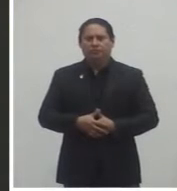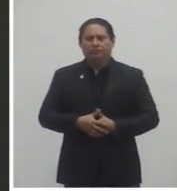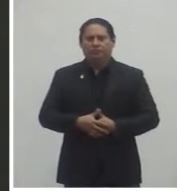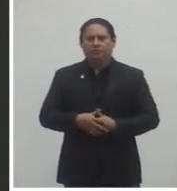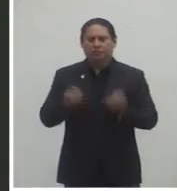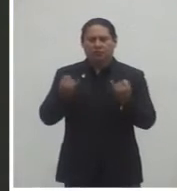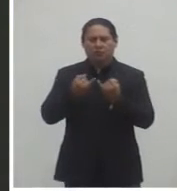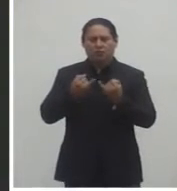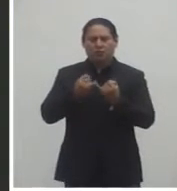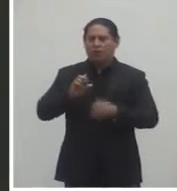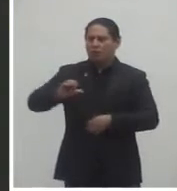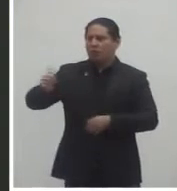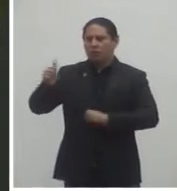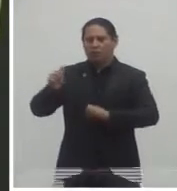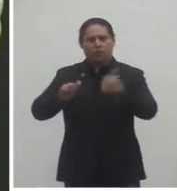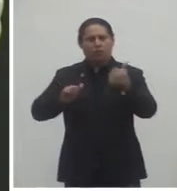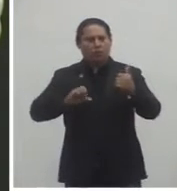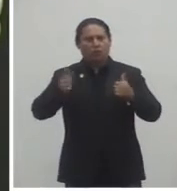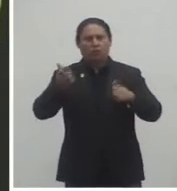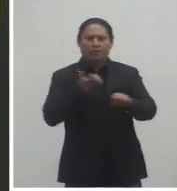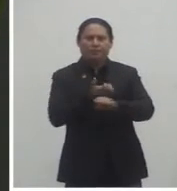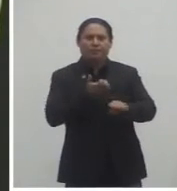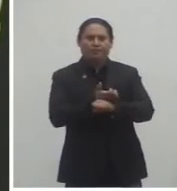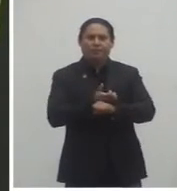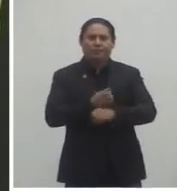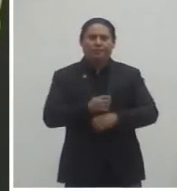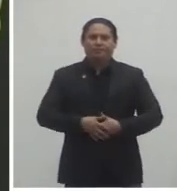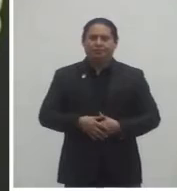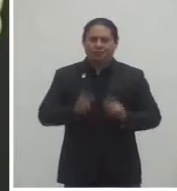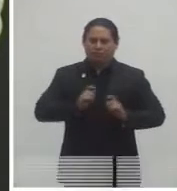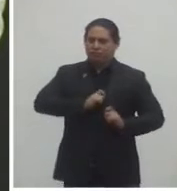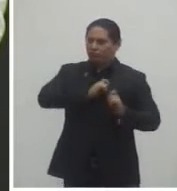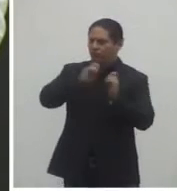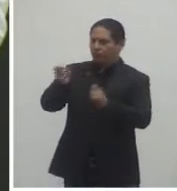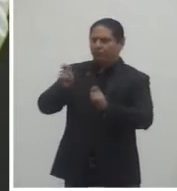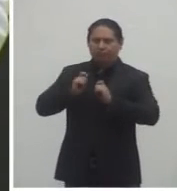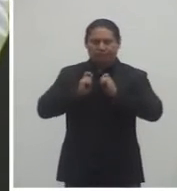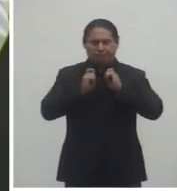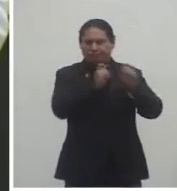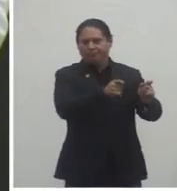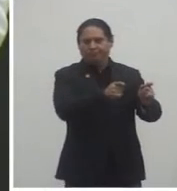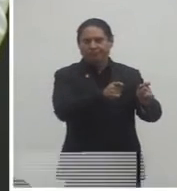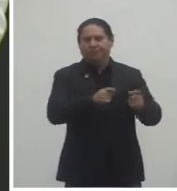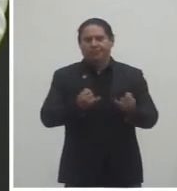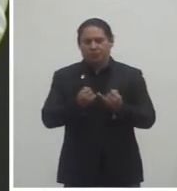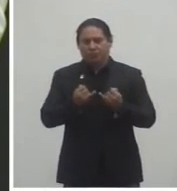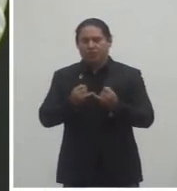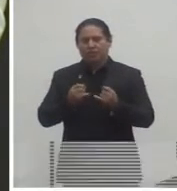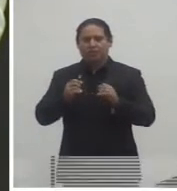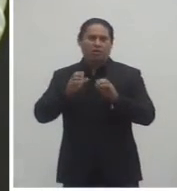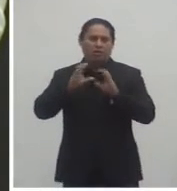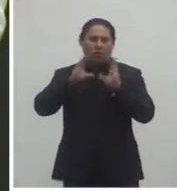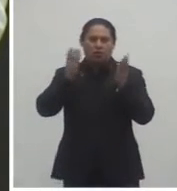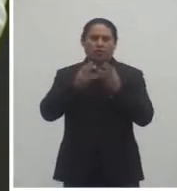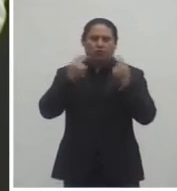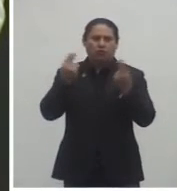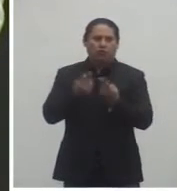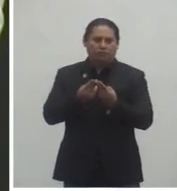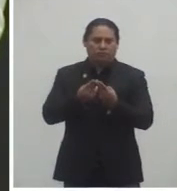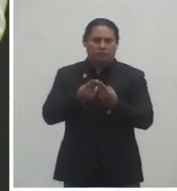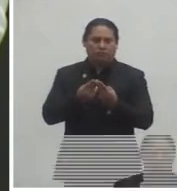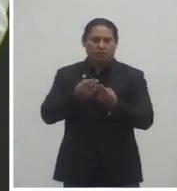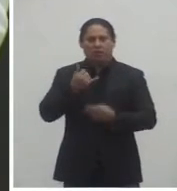igual que otros estados, otros congresos de los estados, lo turnemos a al Congreso de la Unión, y así